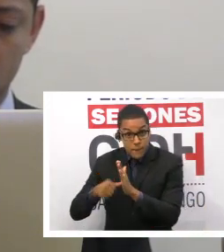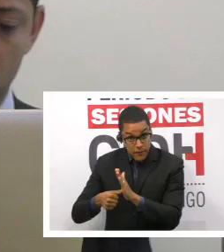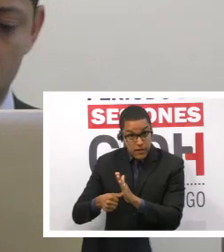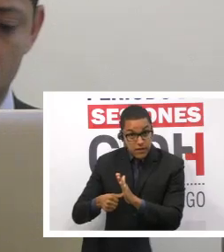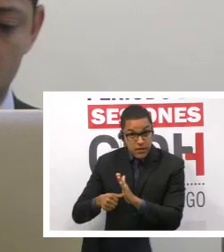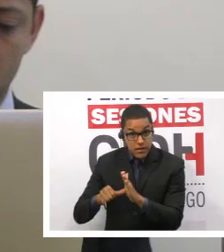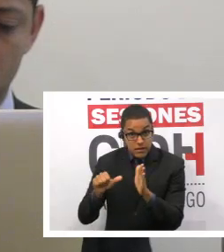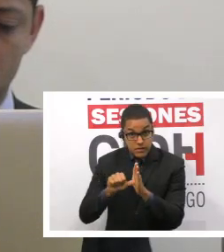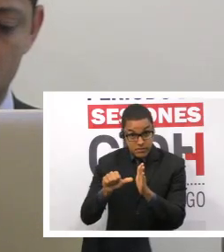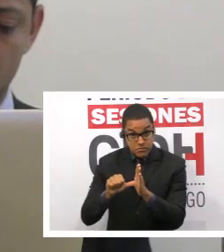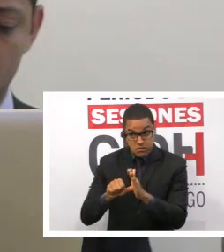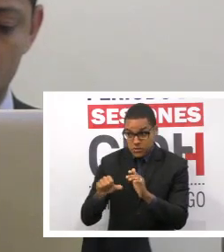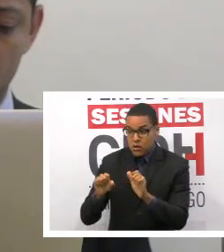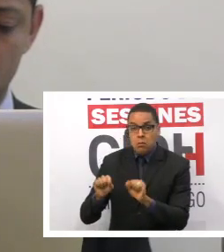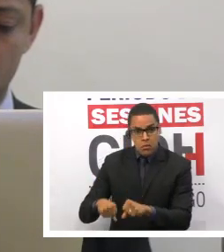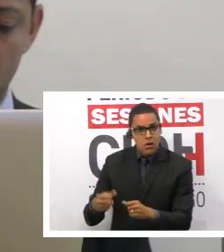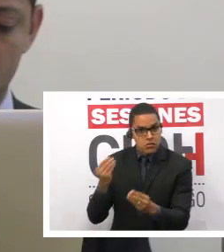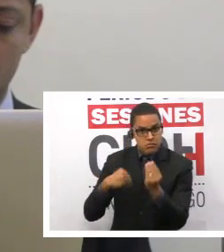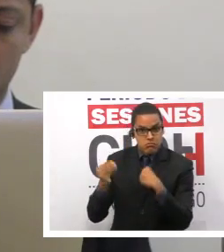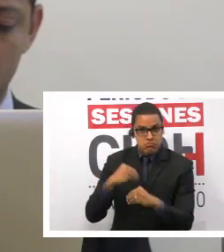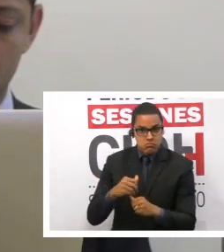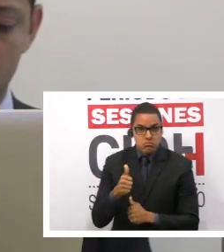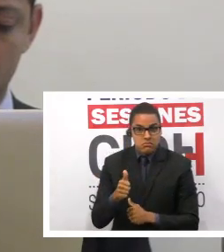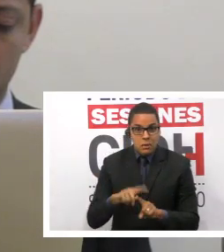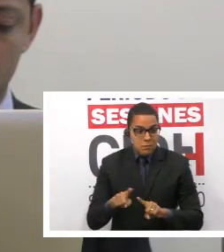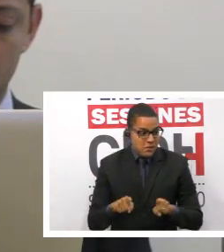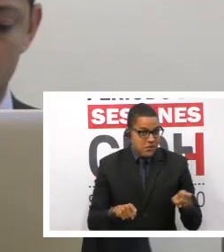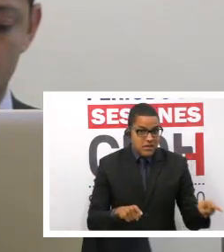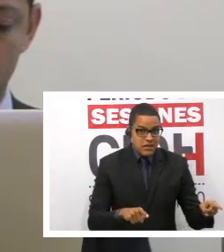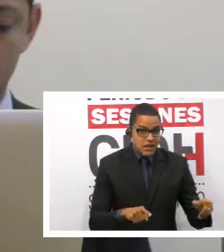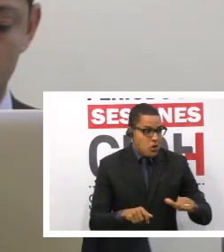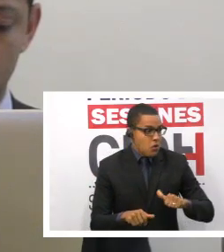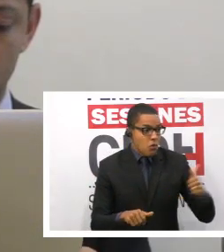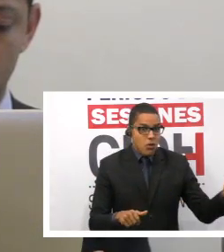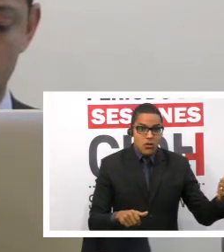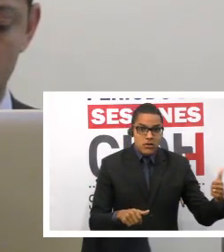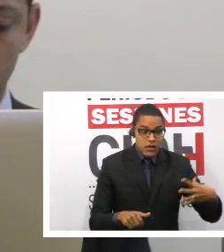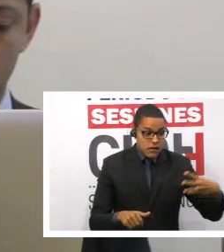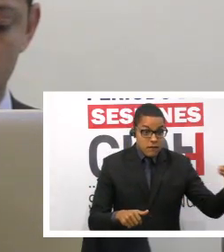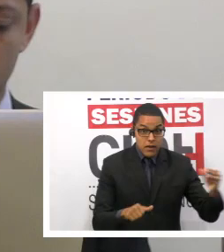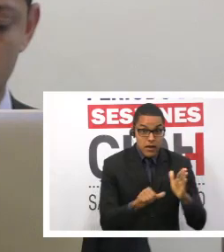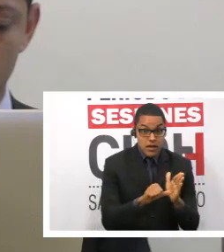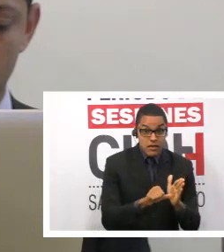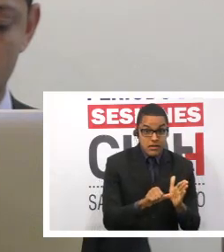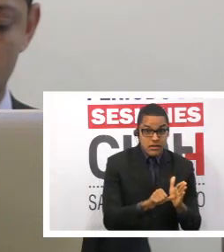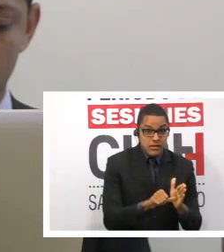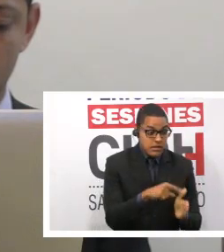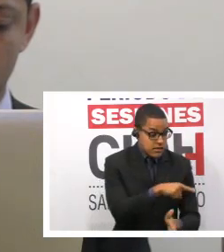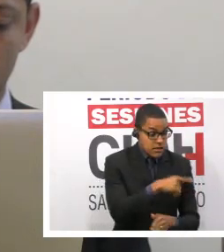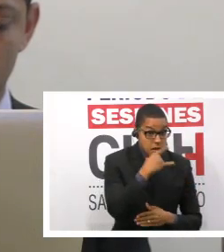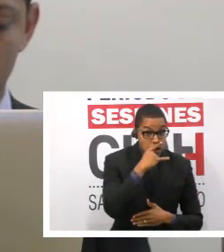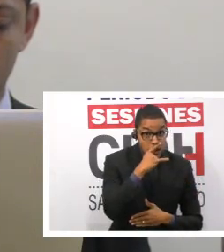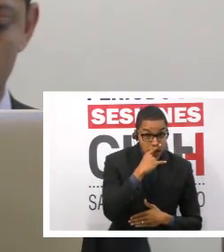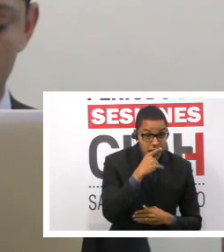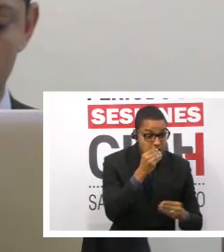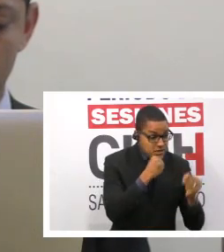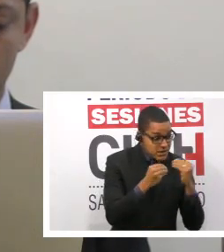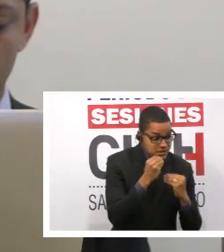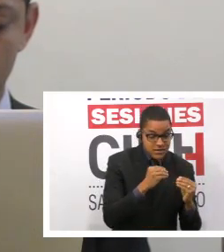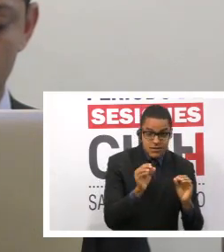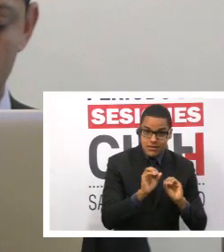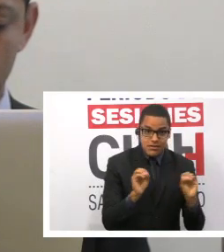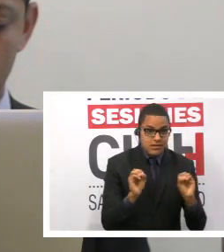decisivas para la solución de esta problemática es la ausencia de recursos no obstante creemos que hay alternativas disponibles para